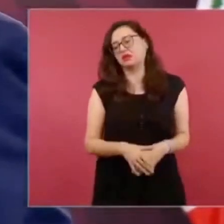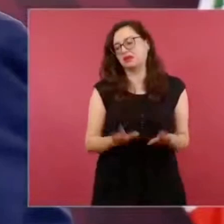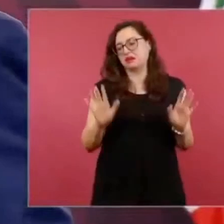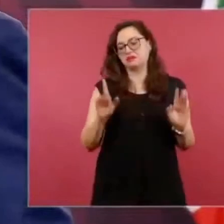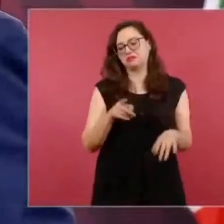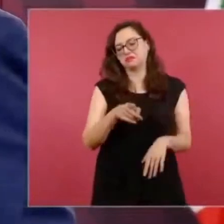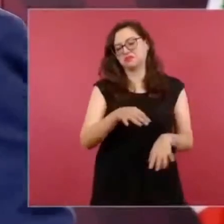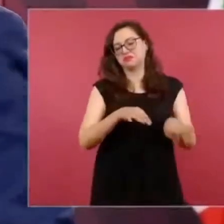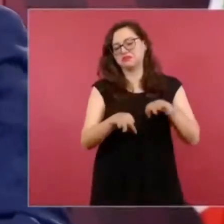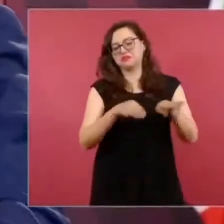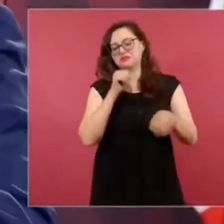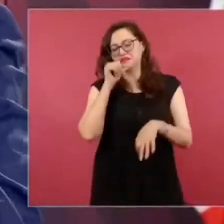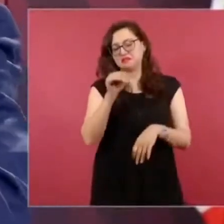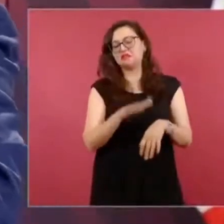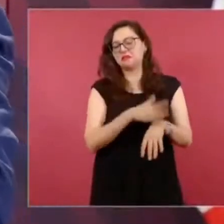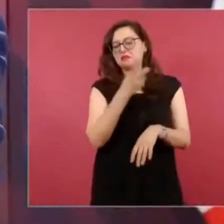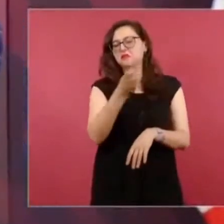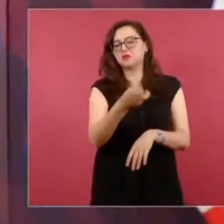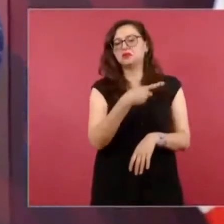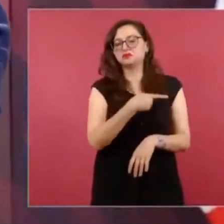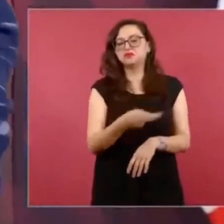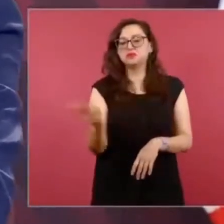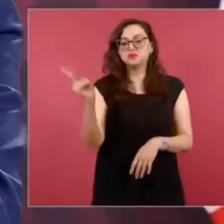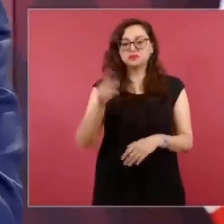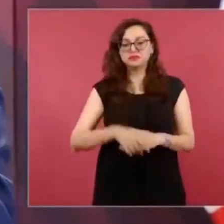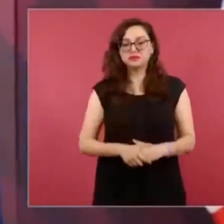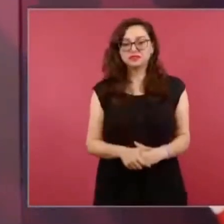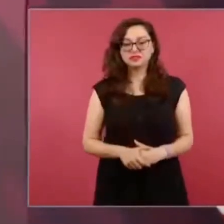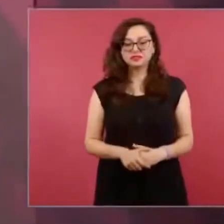no trabajas, además